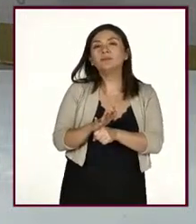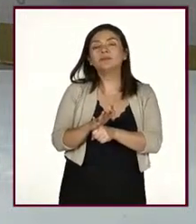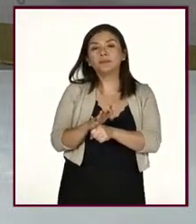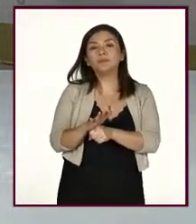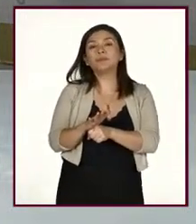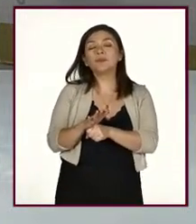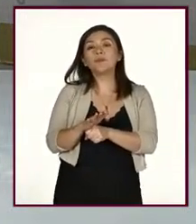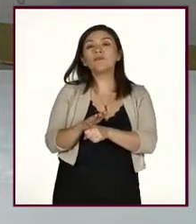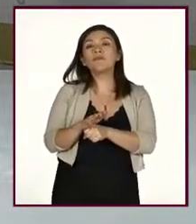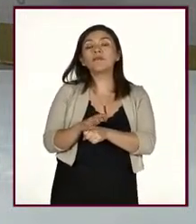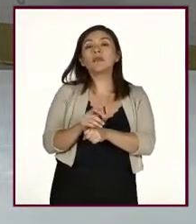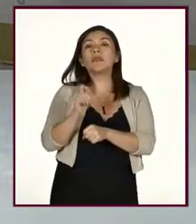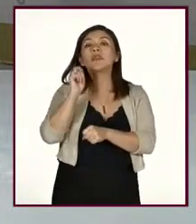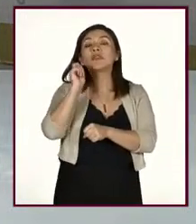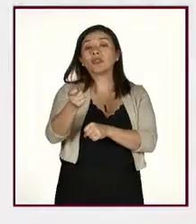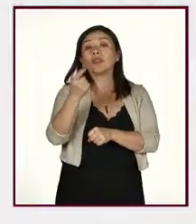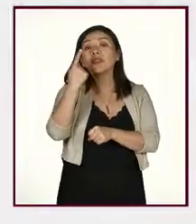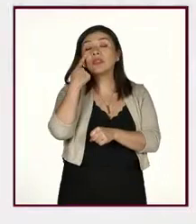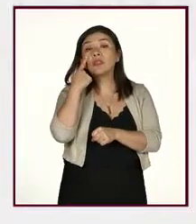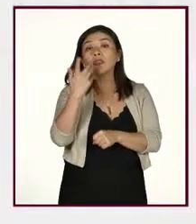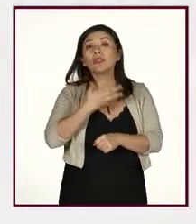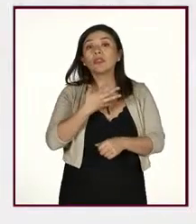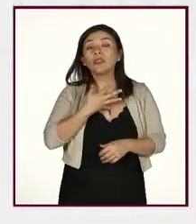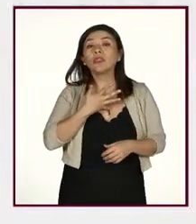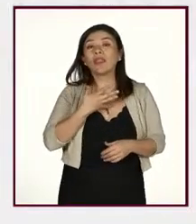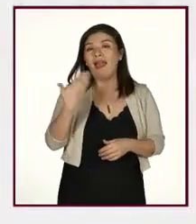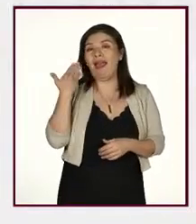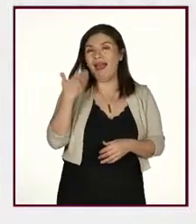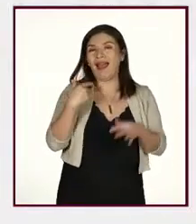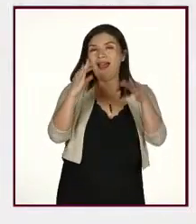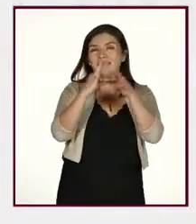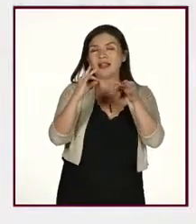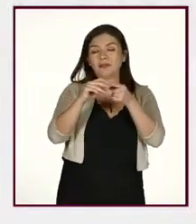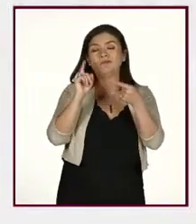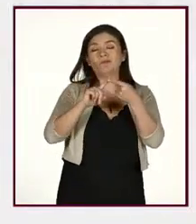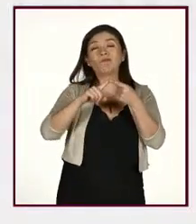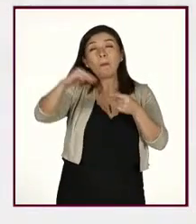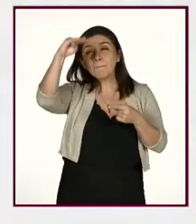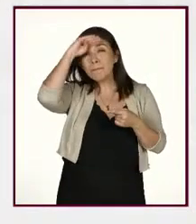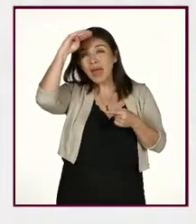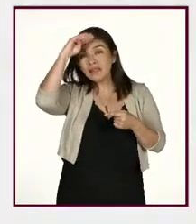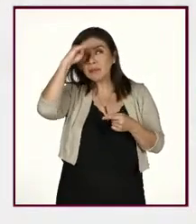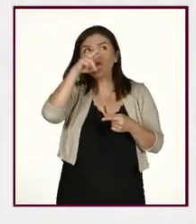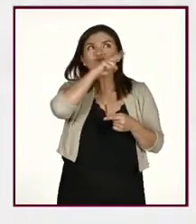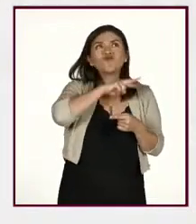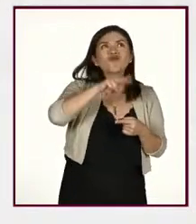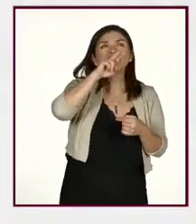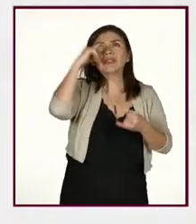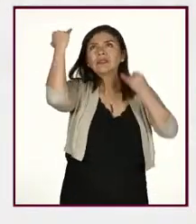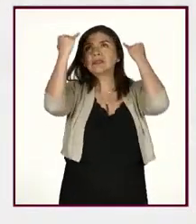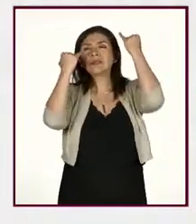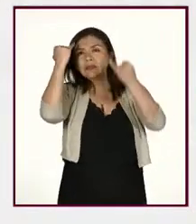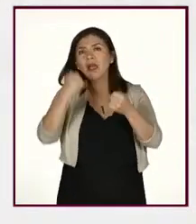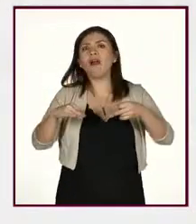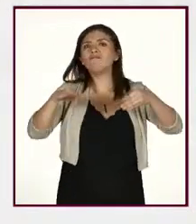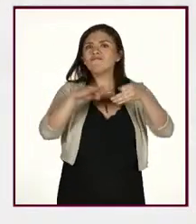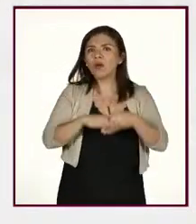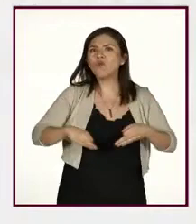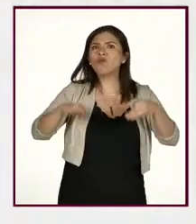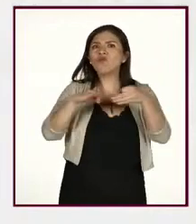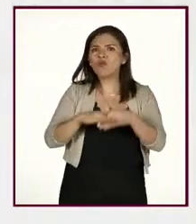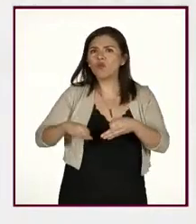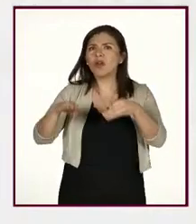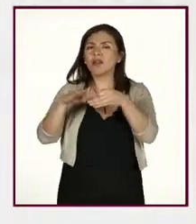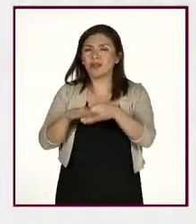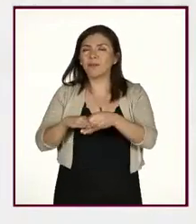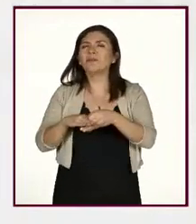del trastorno de ansiedad generalizada, pues tenemos, como hemos comentado, pensamientos y preocupaciones más frecuentes. ¿Sí?